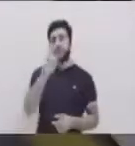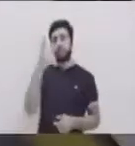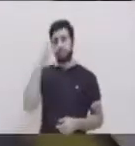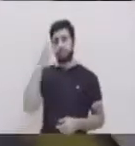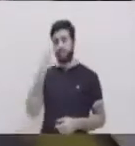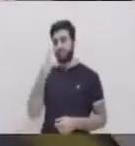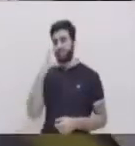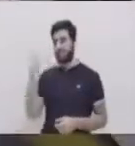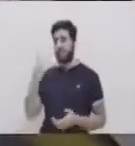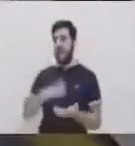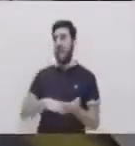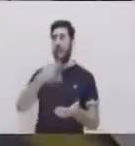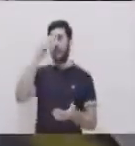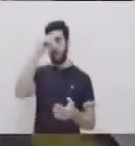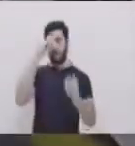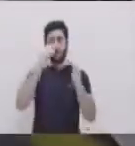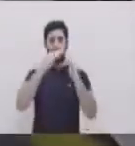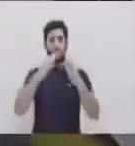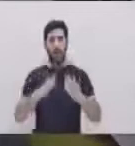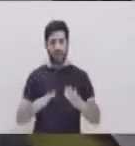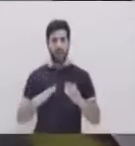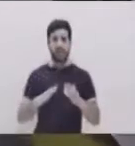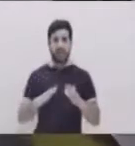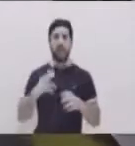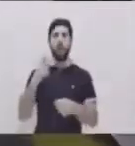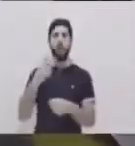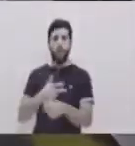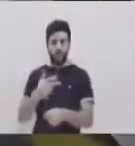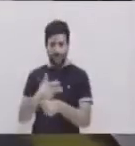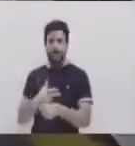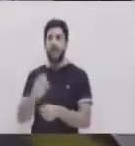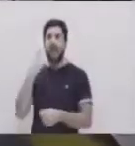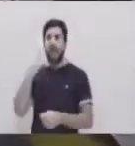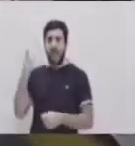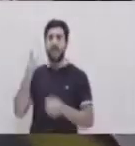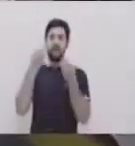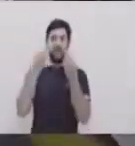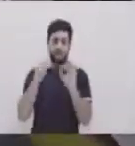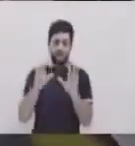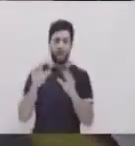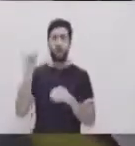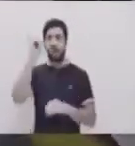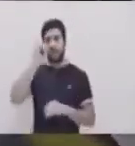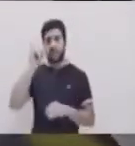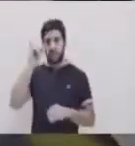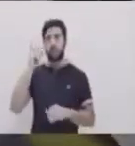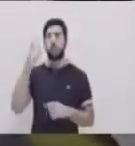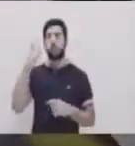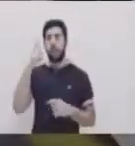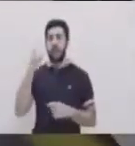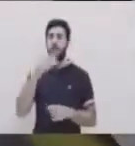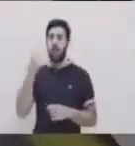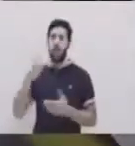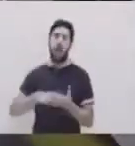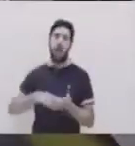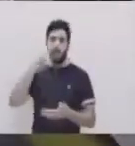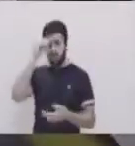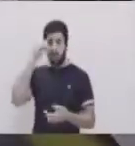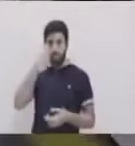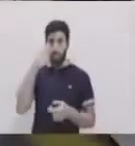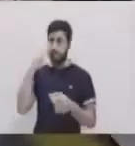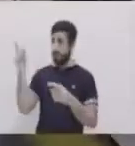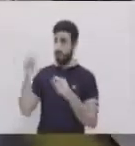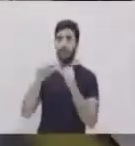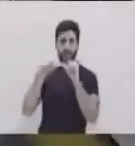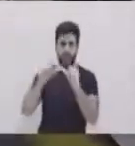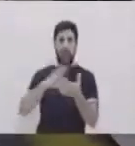redes sociales como Aprendo en Casa Guate en Facebook y en Instagram, y así pues poder tener una interacción con nosotros. No le cambie porque ya